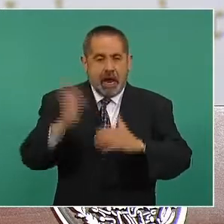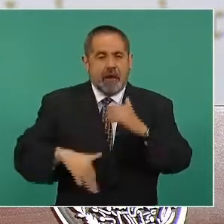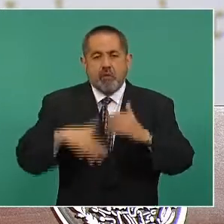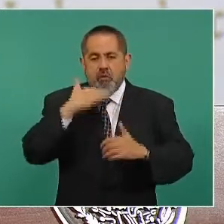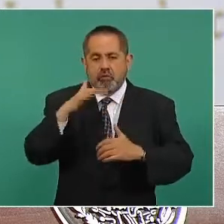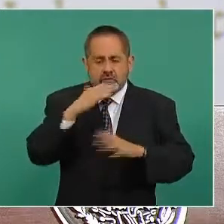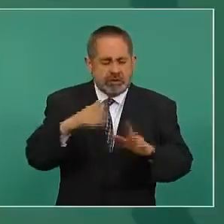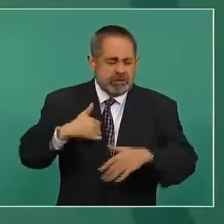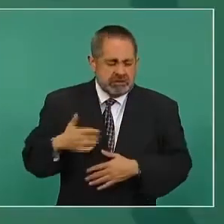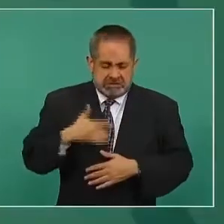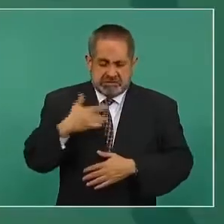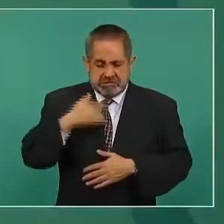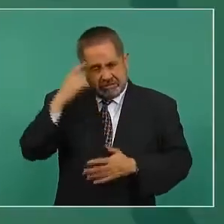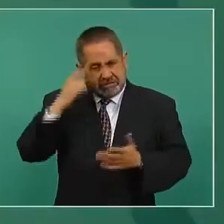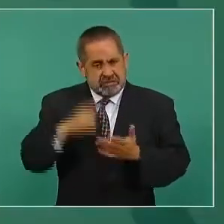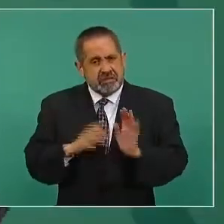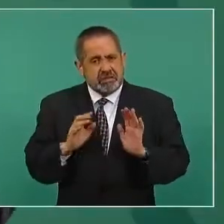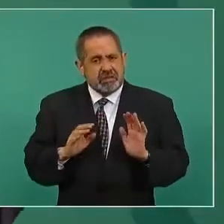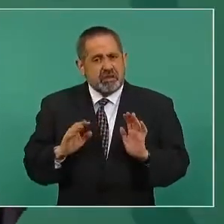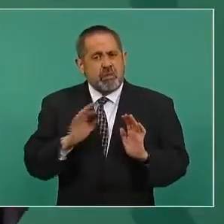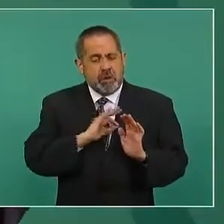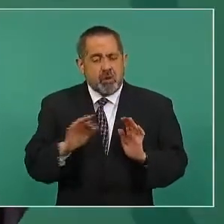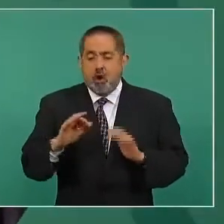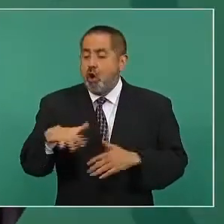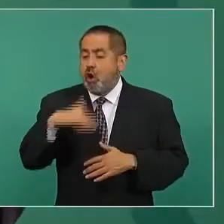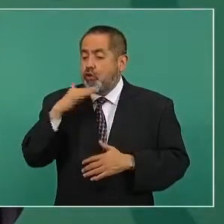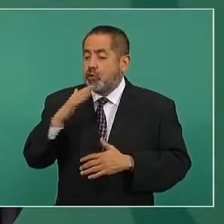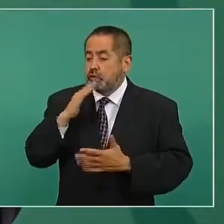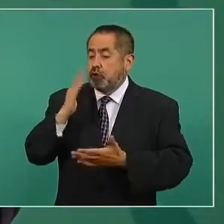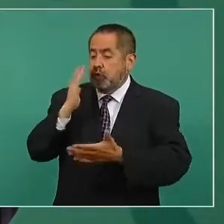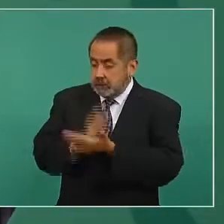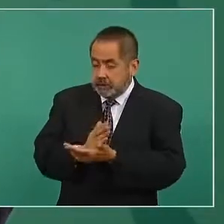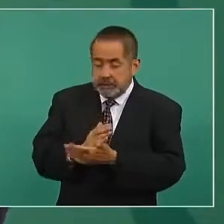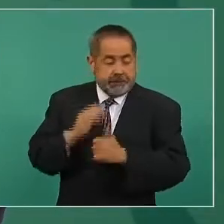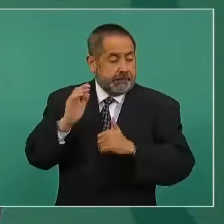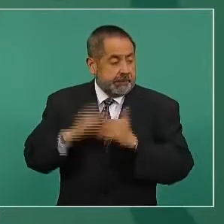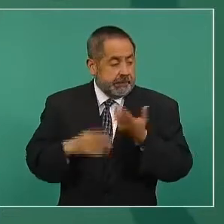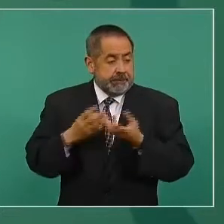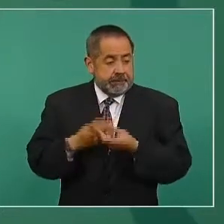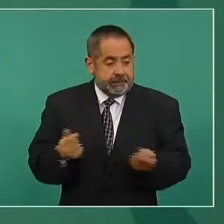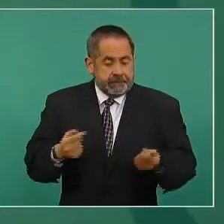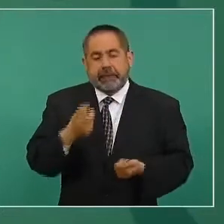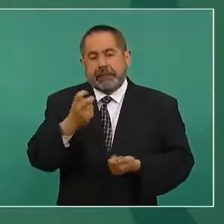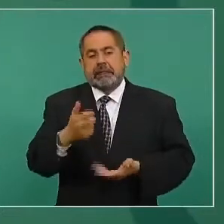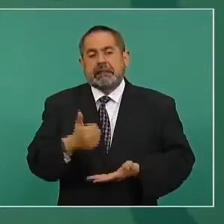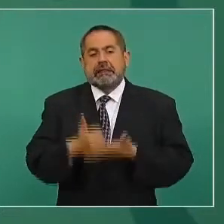Yo estoy convencido de que eso es lo que nos va a